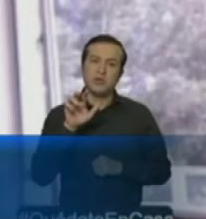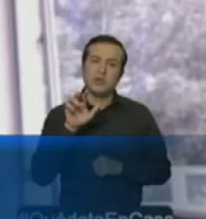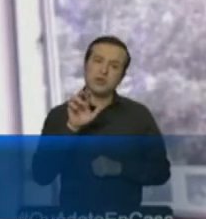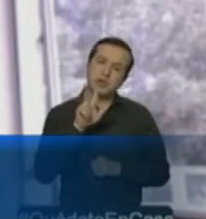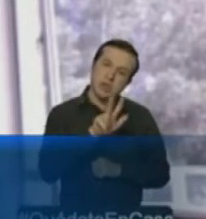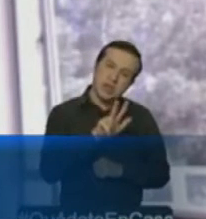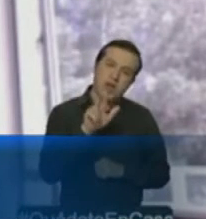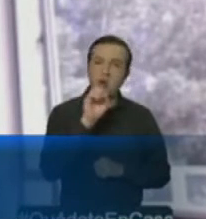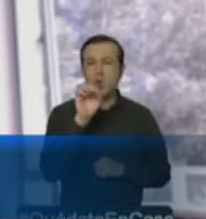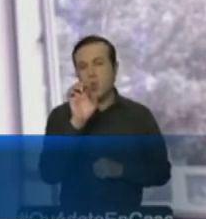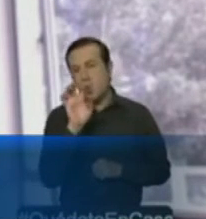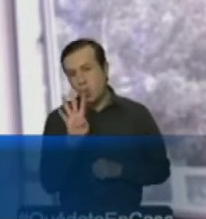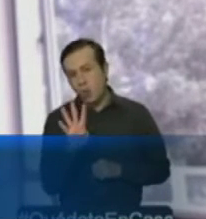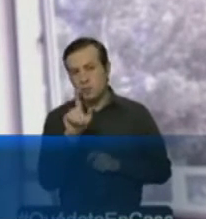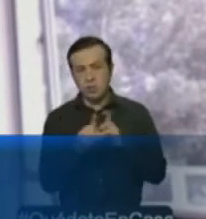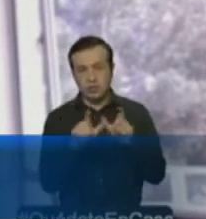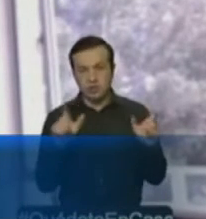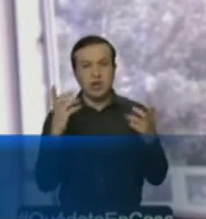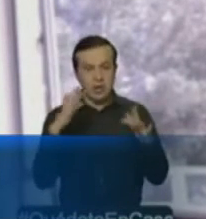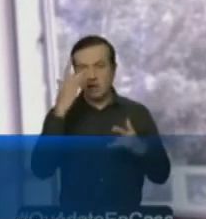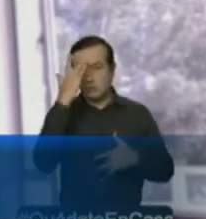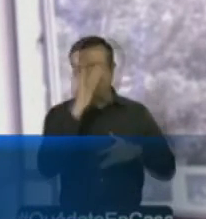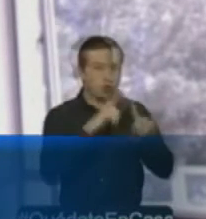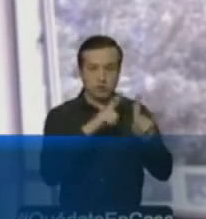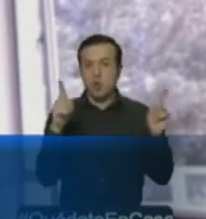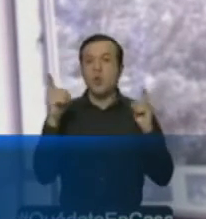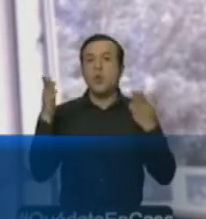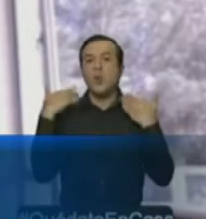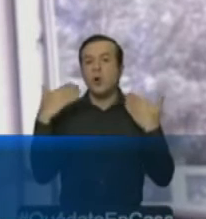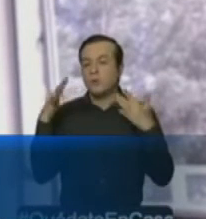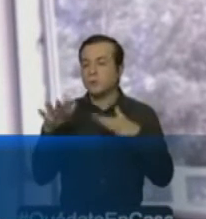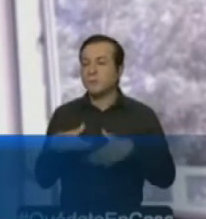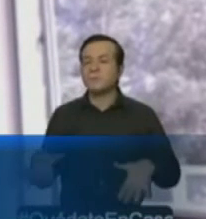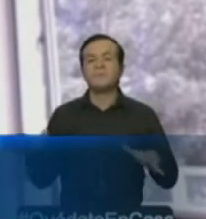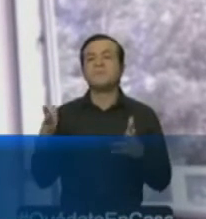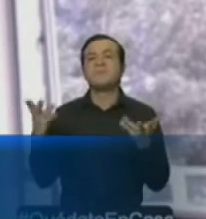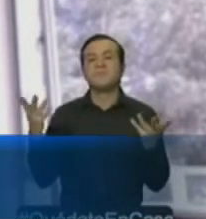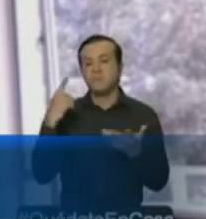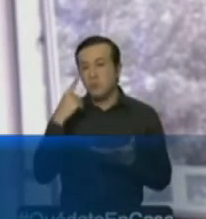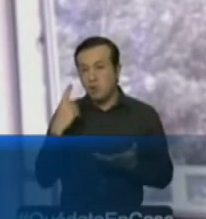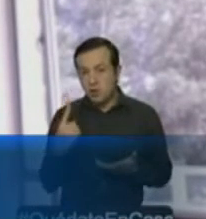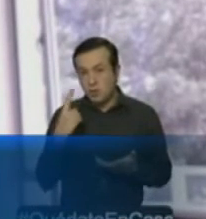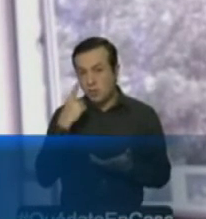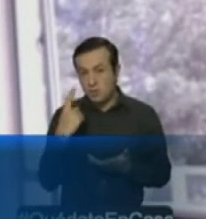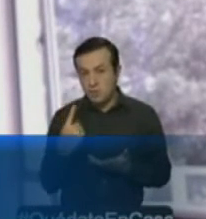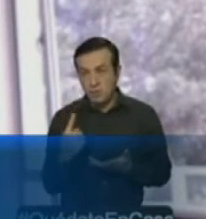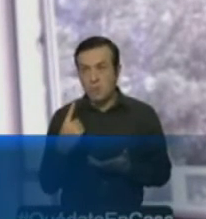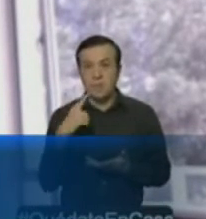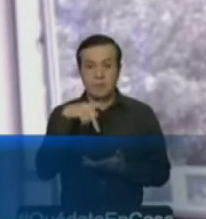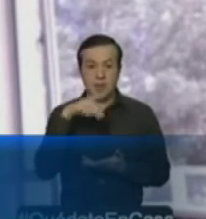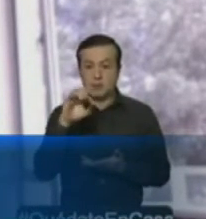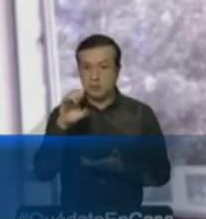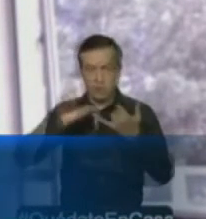3 a cada 4 personas por cada 10 personas ya son inmunes. En la población de Guayaquil utilizamos las pruebas que se conocen